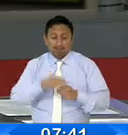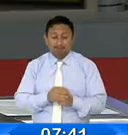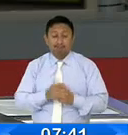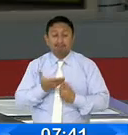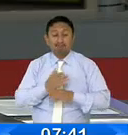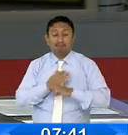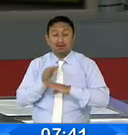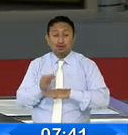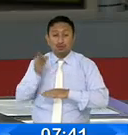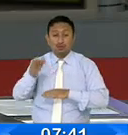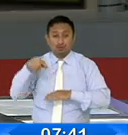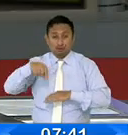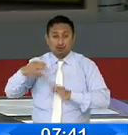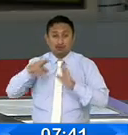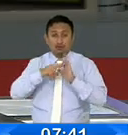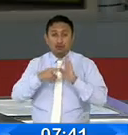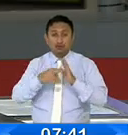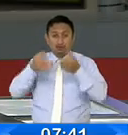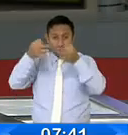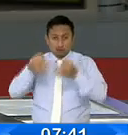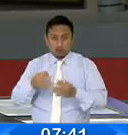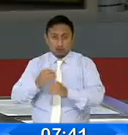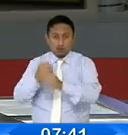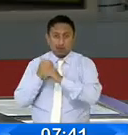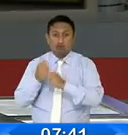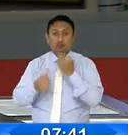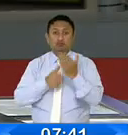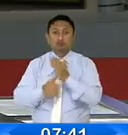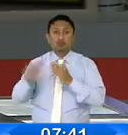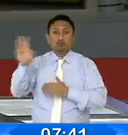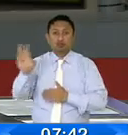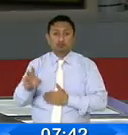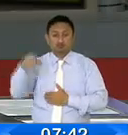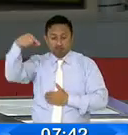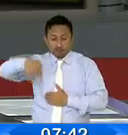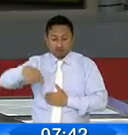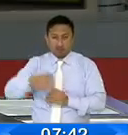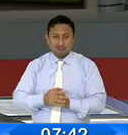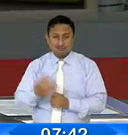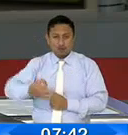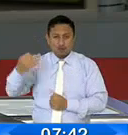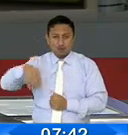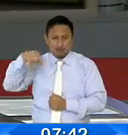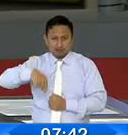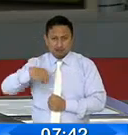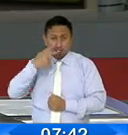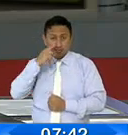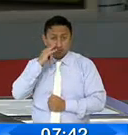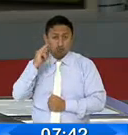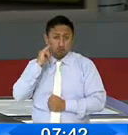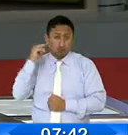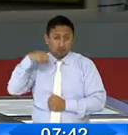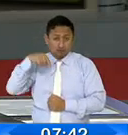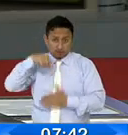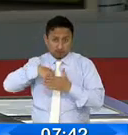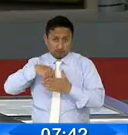una medida de cumplimiento obligatorio al ministro de Salud para que se garantice la vacunación de los niños en el país. Veamos.